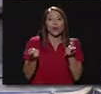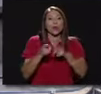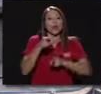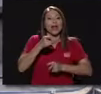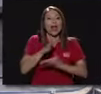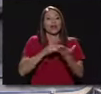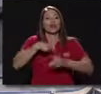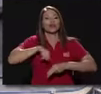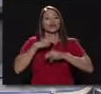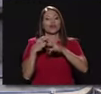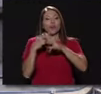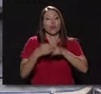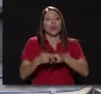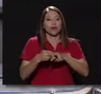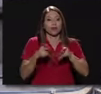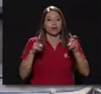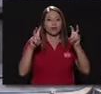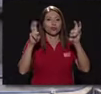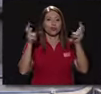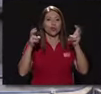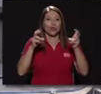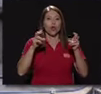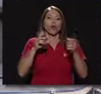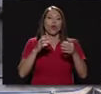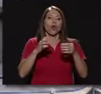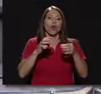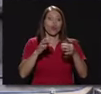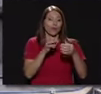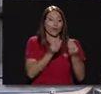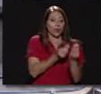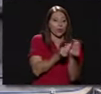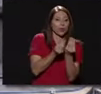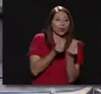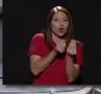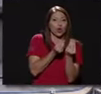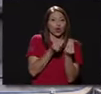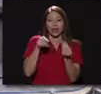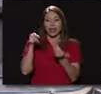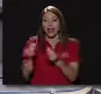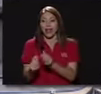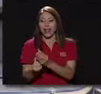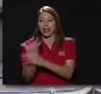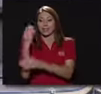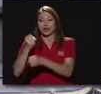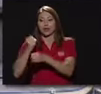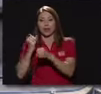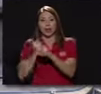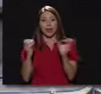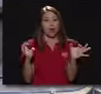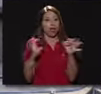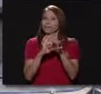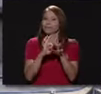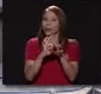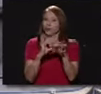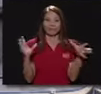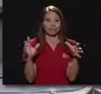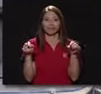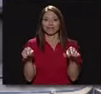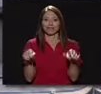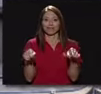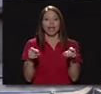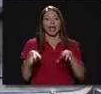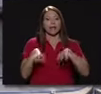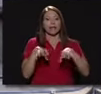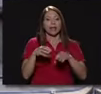nosotros hemos llamado que sea un desenganche entre la producción y la generación de empleo. Las actividades más